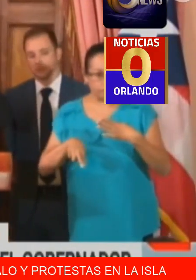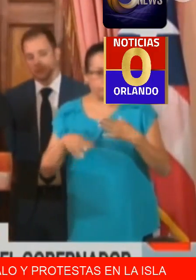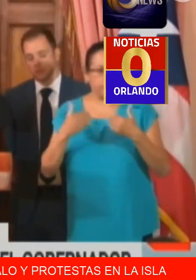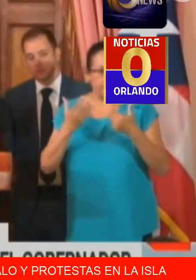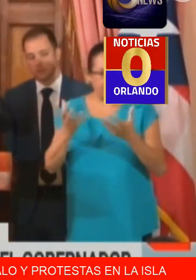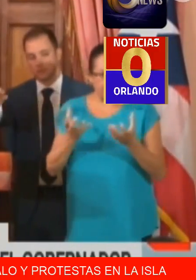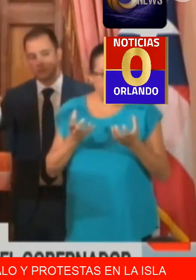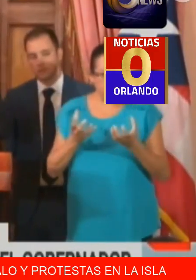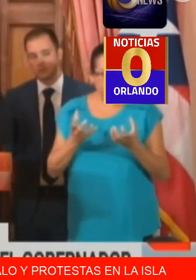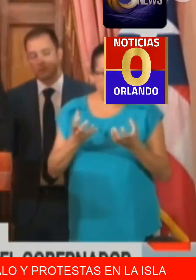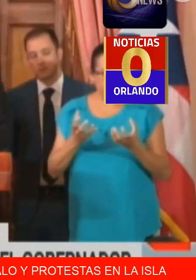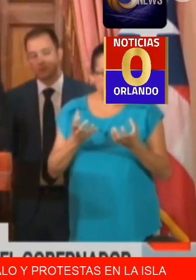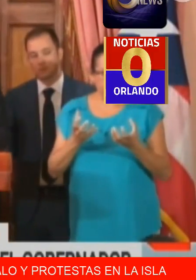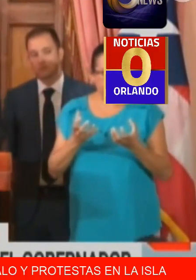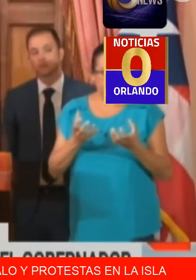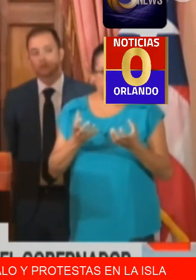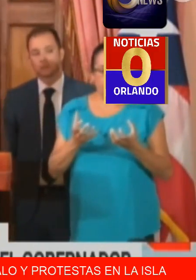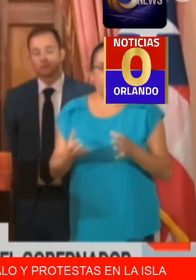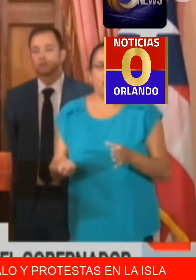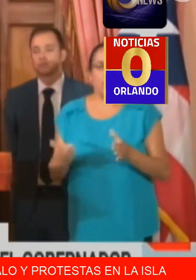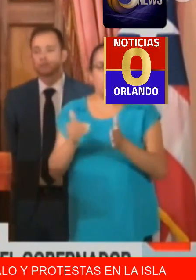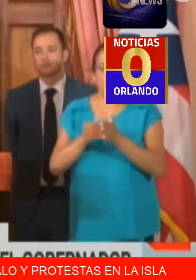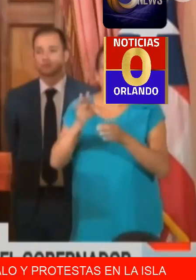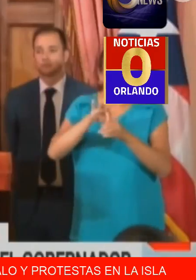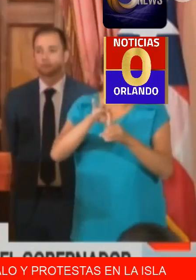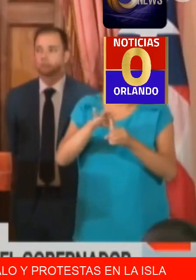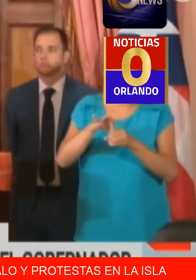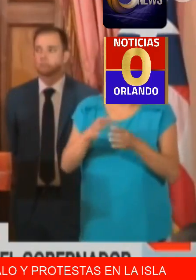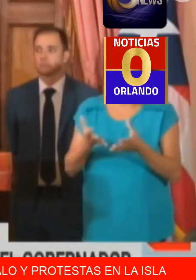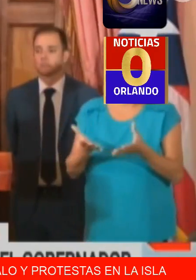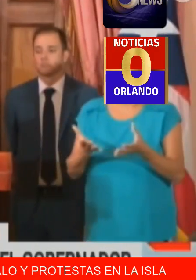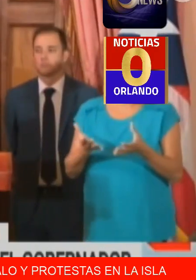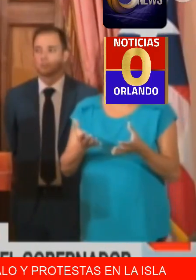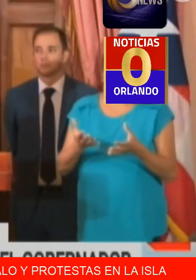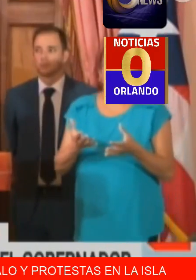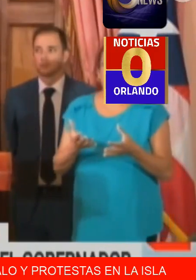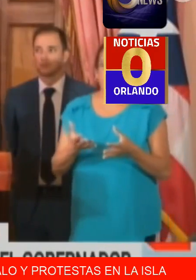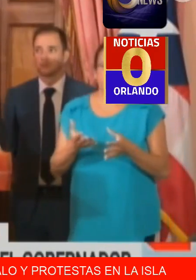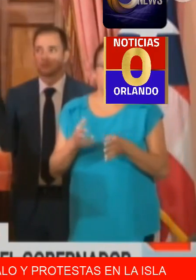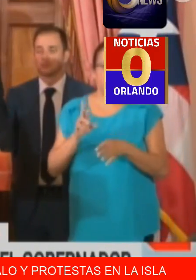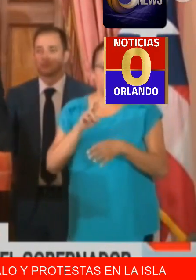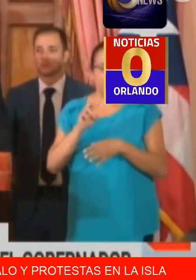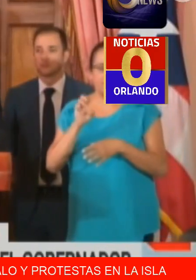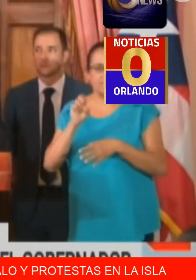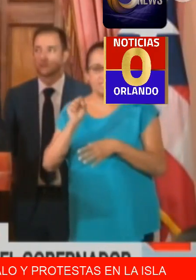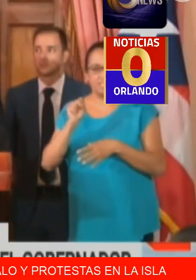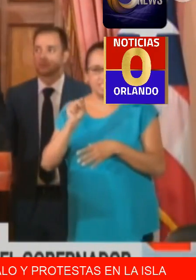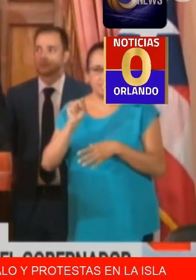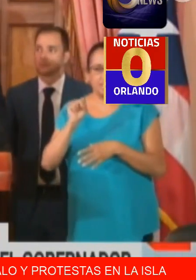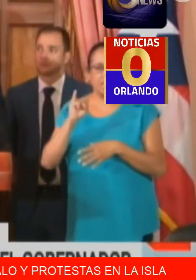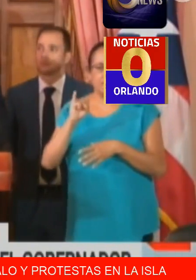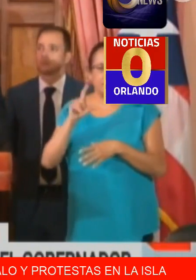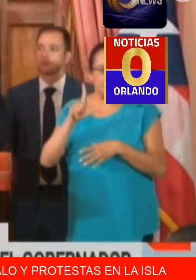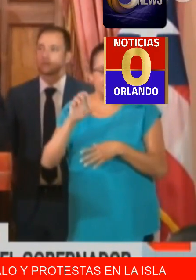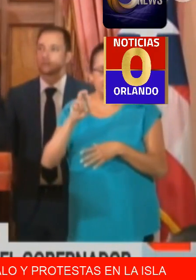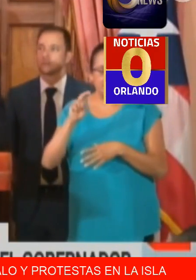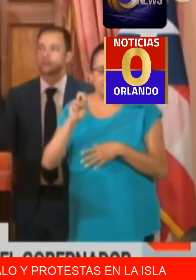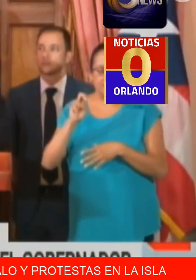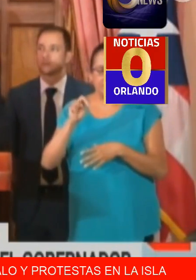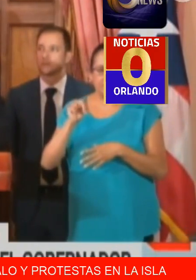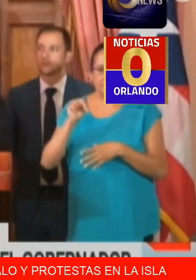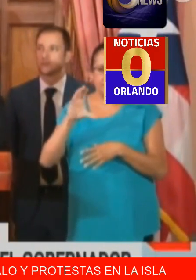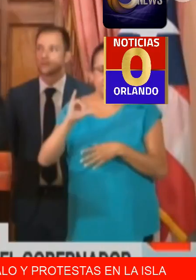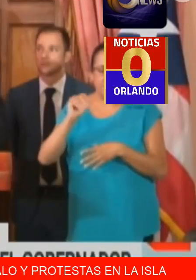el residenciamiento y la reelección. Sí, sobre residenciamiento, miren, esto es importante. Yo no